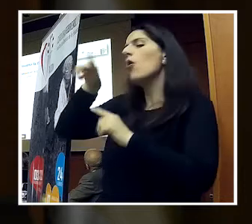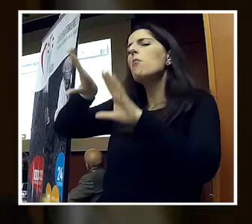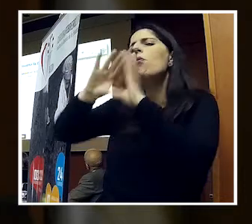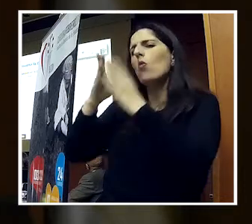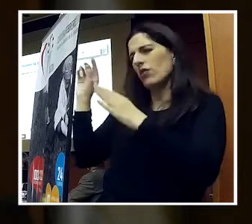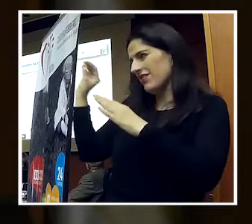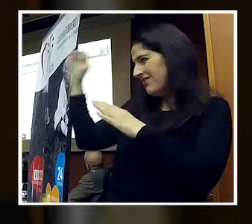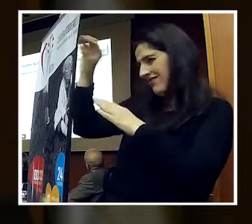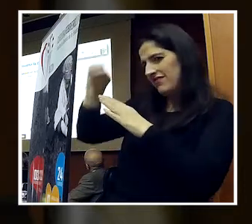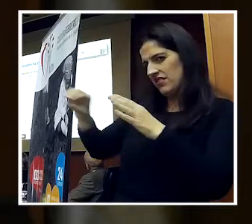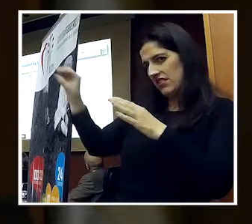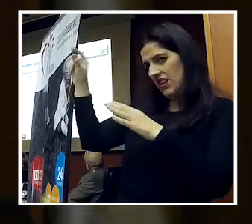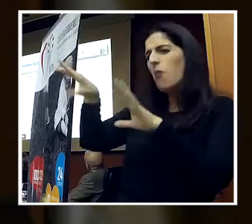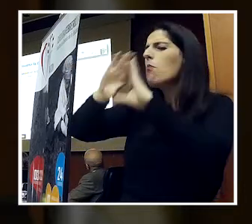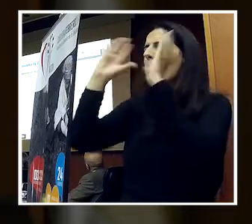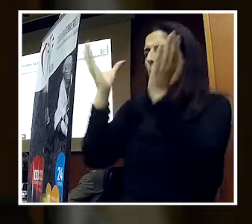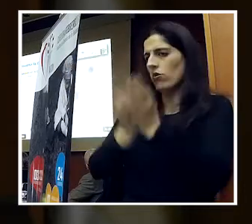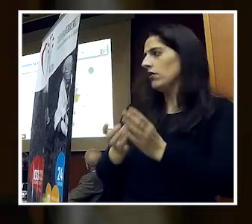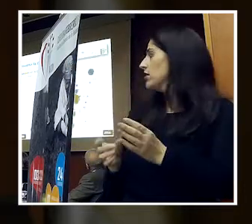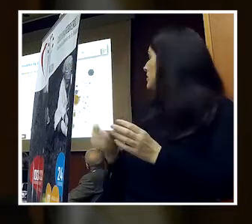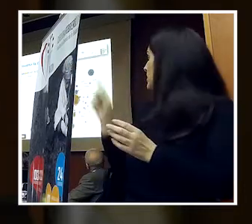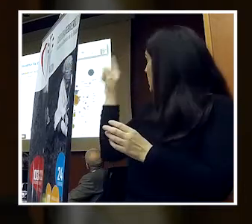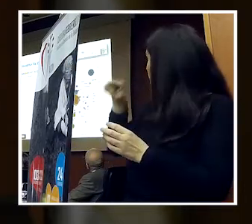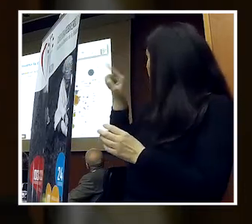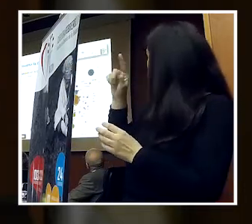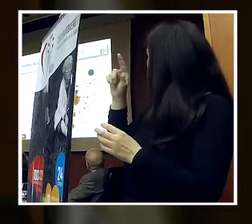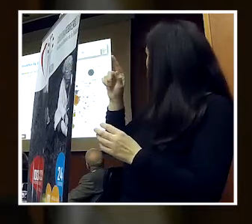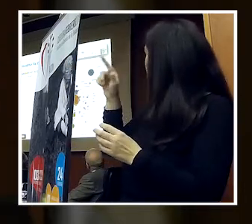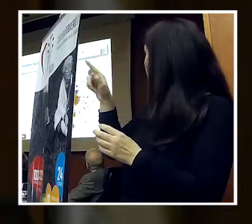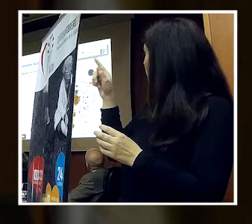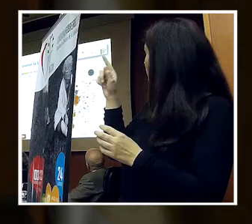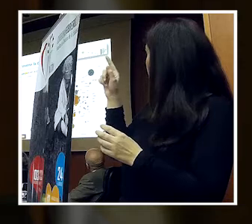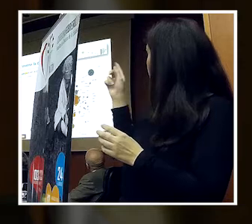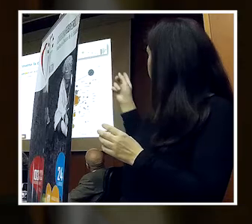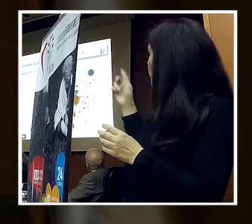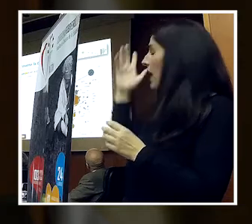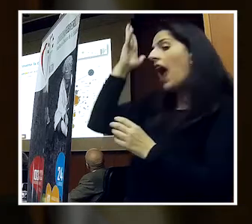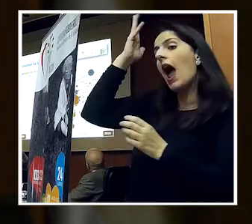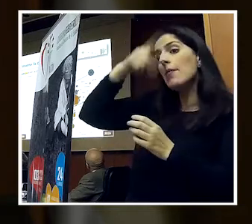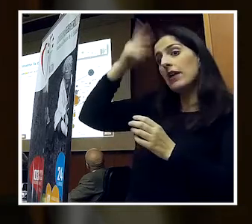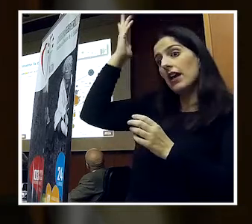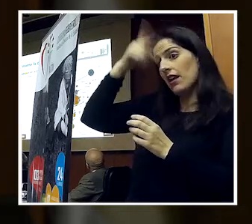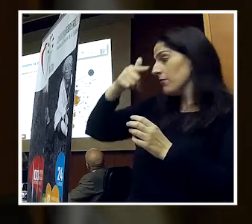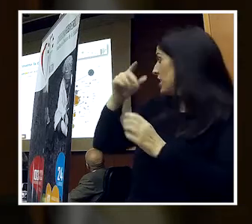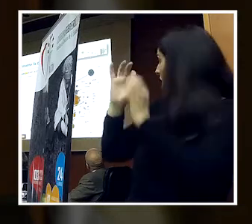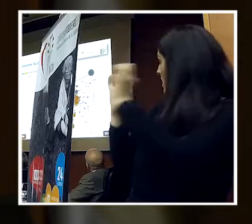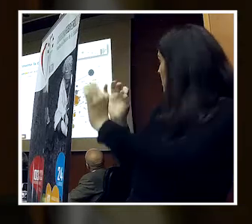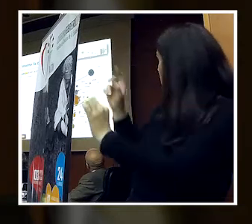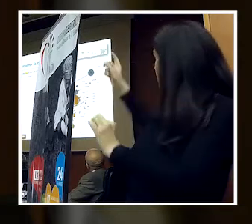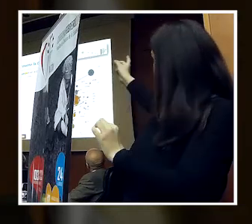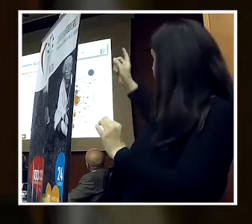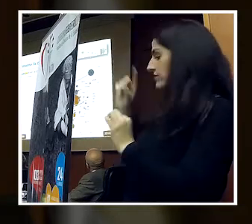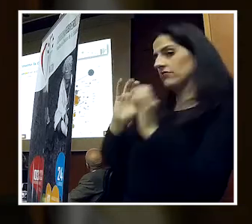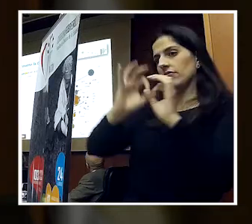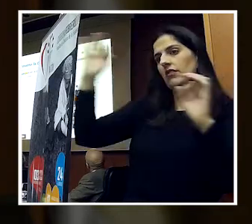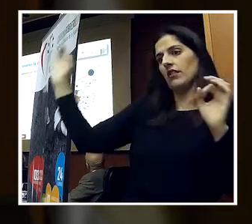los países, esto concretamente de Estados Unidos, y esto es lo que ocurre en el 2016. Fíjense, por ejemplo, Estados Unidos, cómo pasa de aquí al